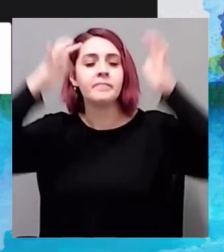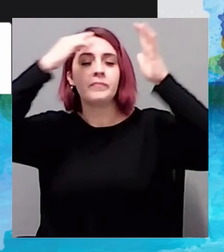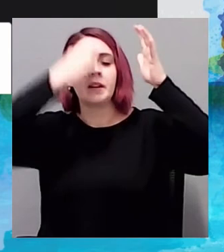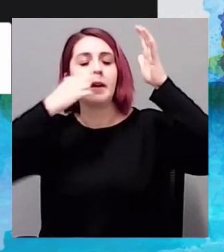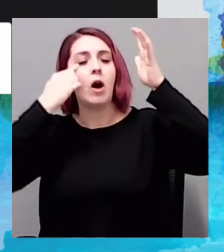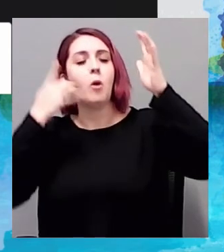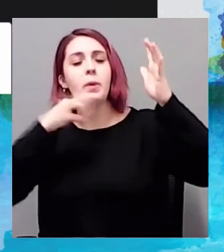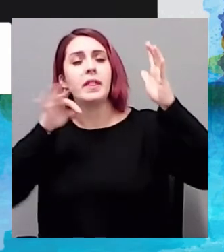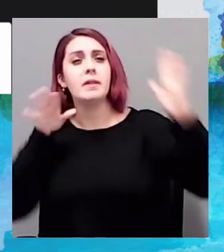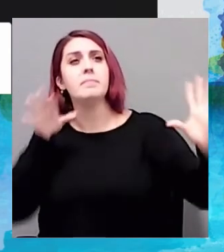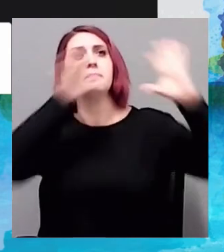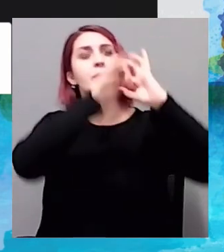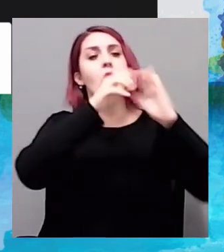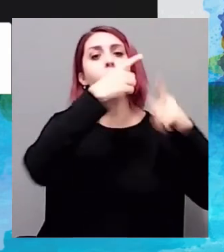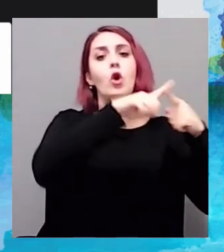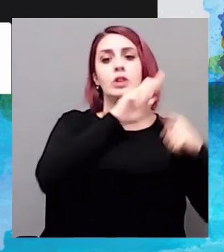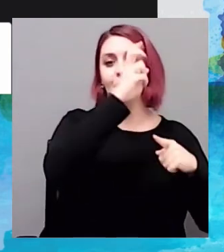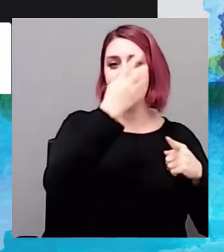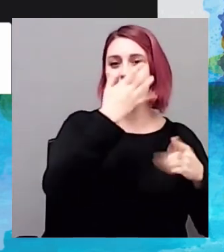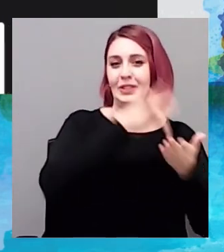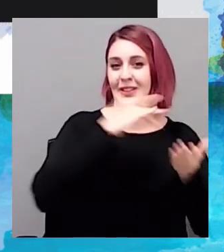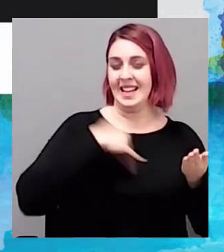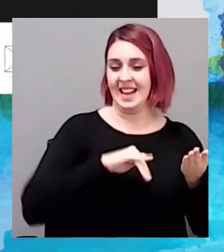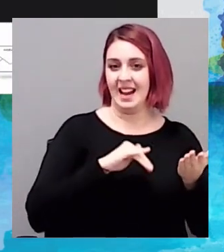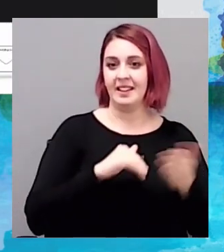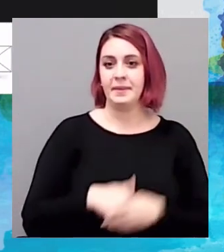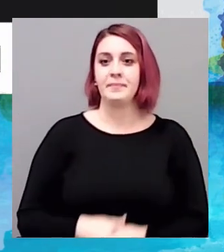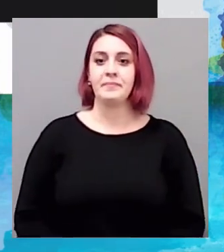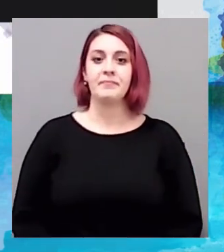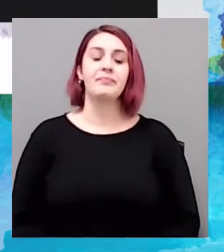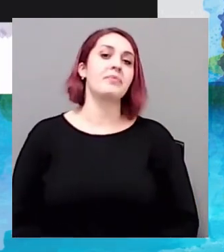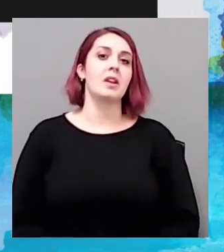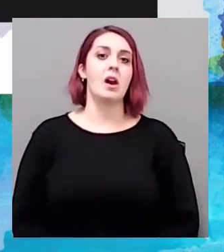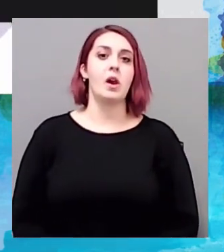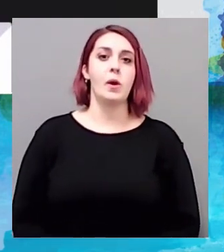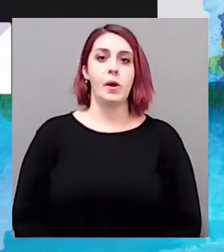relacionarla con otras cosas que conoce? Otra obra que tenemos